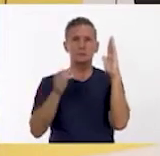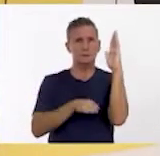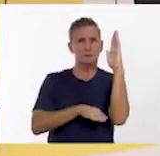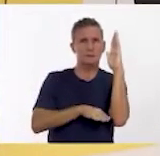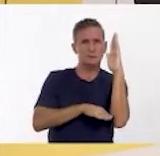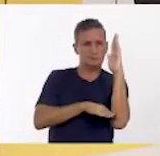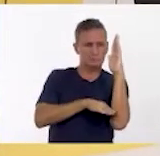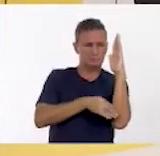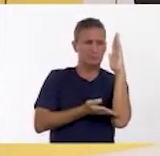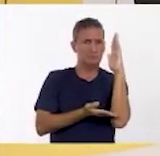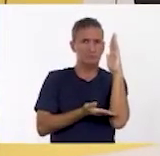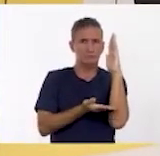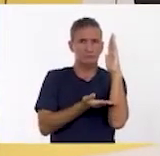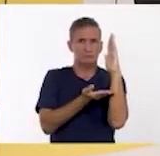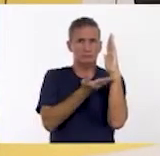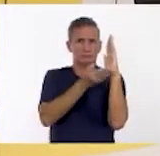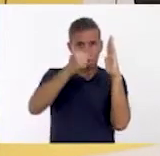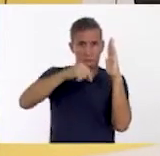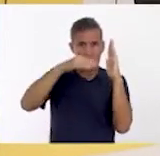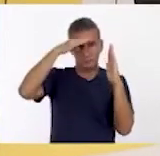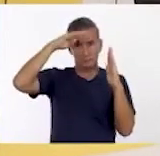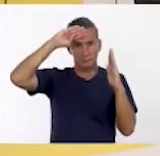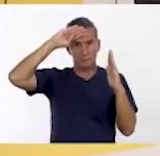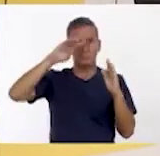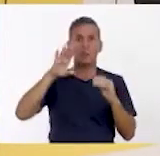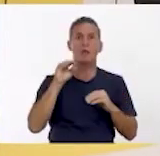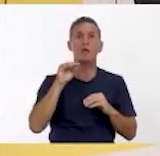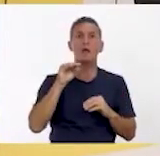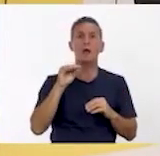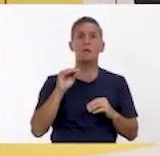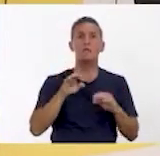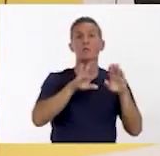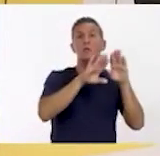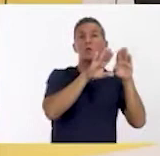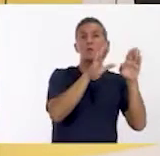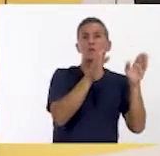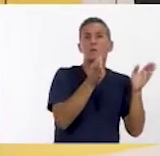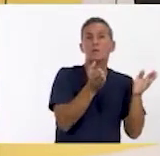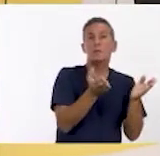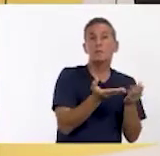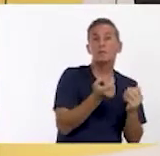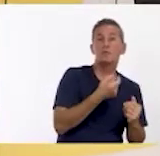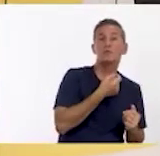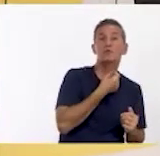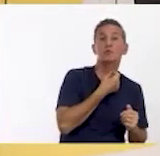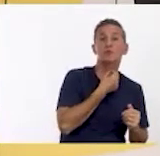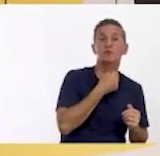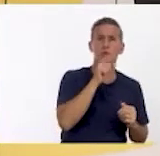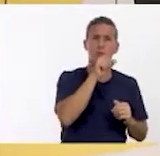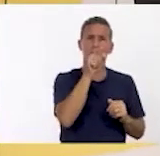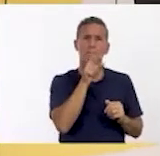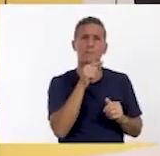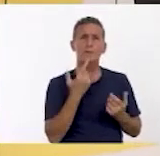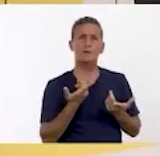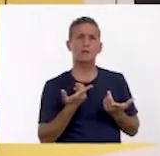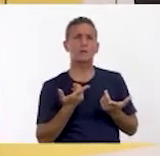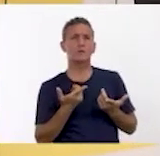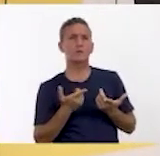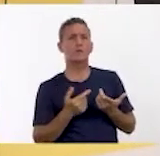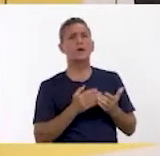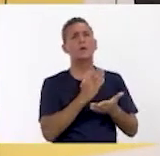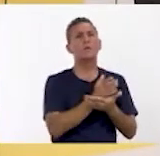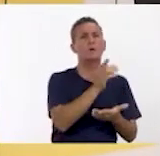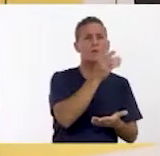estudiantes, hablamos del mundo subdesarrollado y preguntamos a nuestros estudiantes y vemos la situación pésima